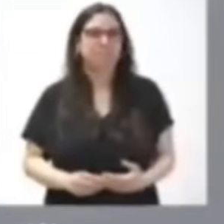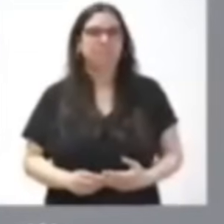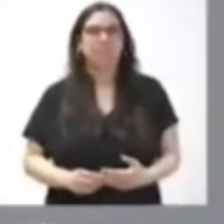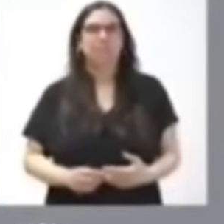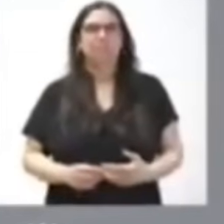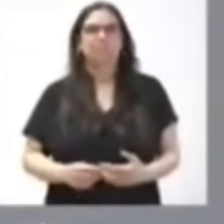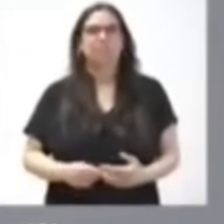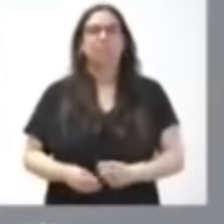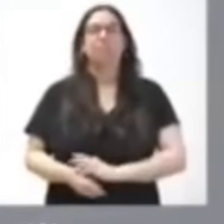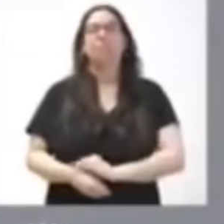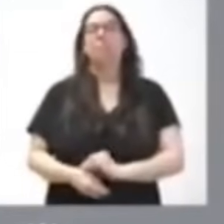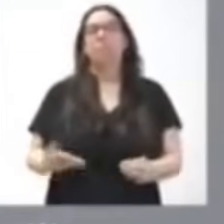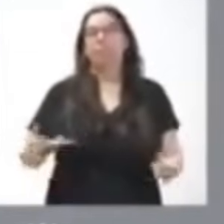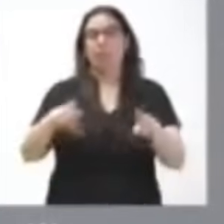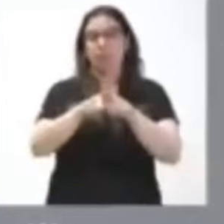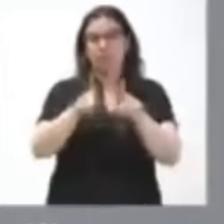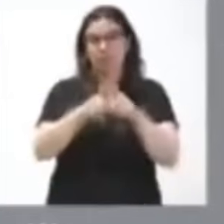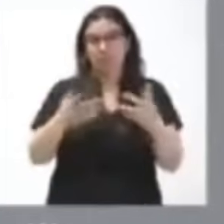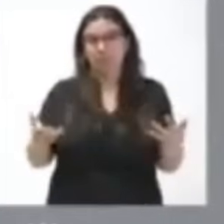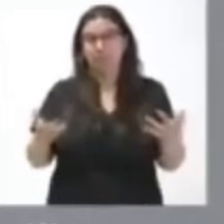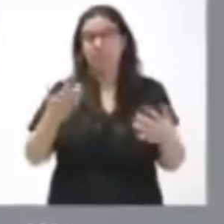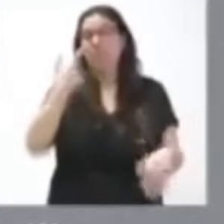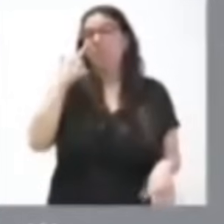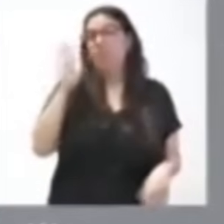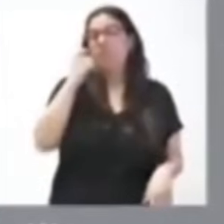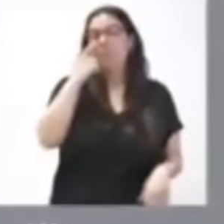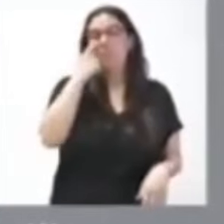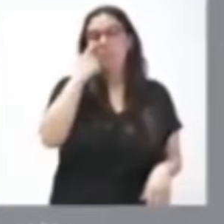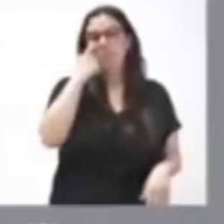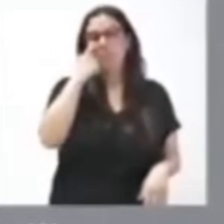Pero en todo caso, fíjese,